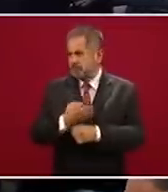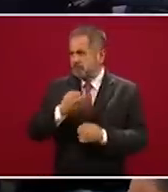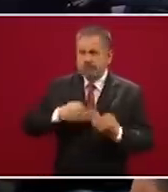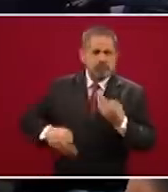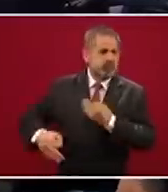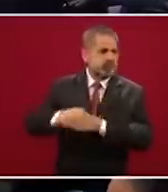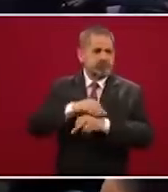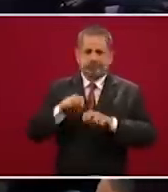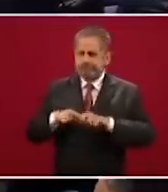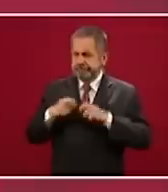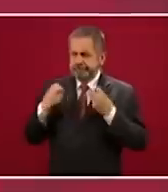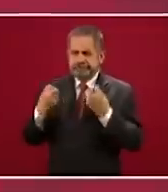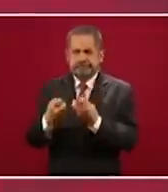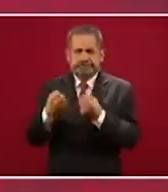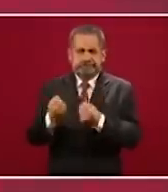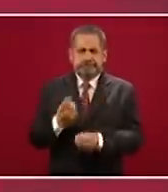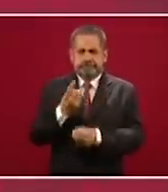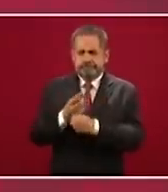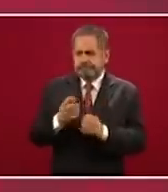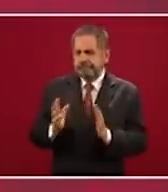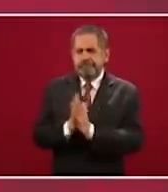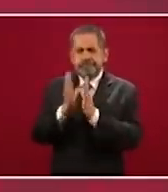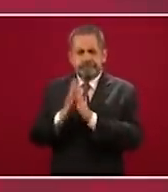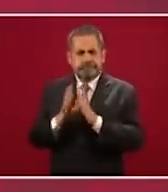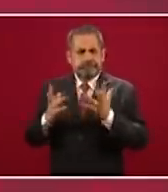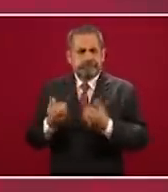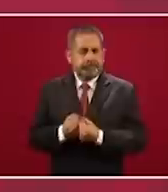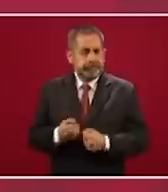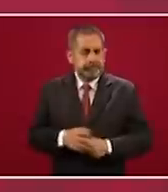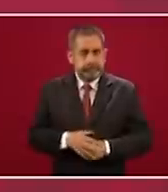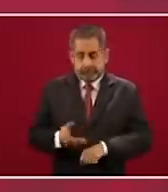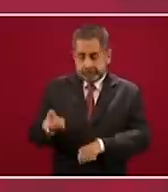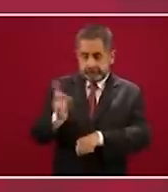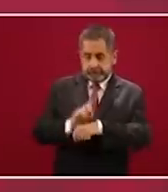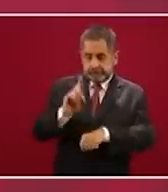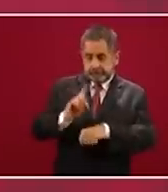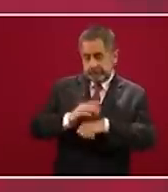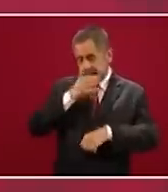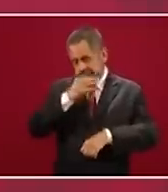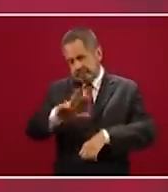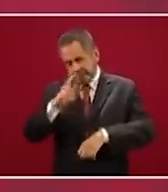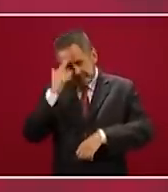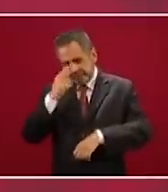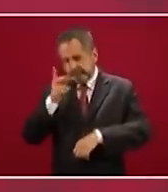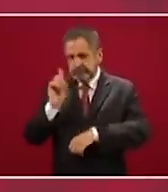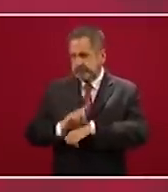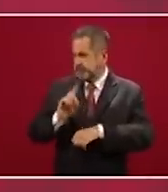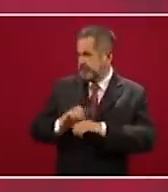seguridad. Les recuerdo que todos los días nos reunimos y ahora